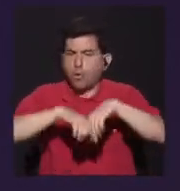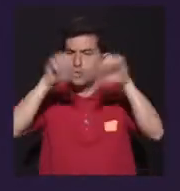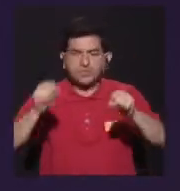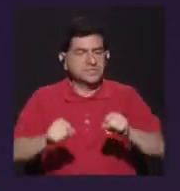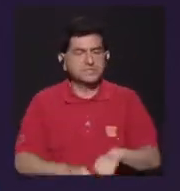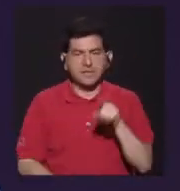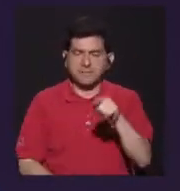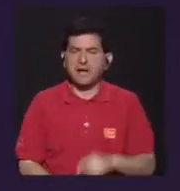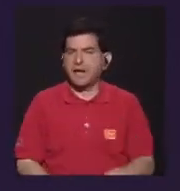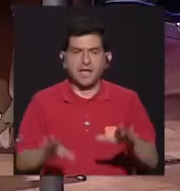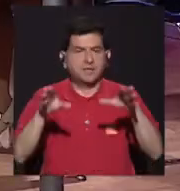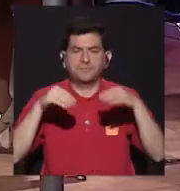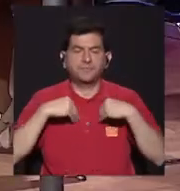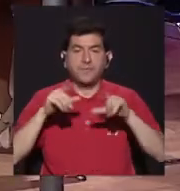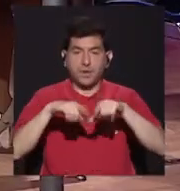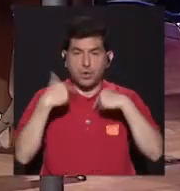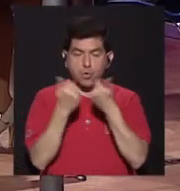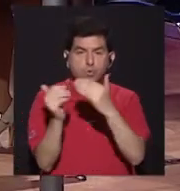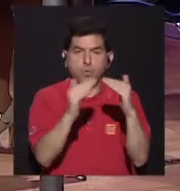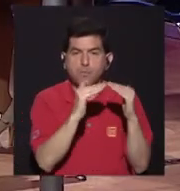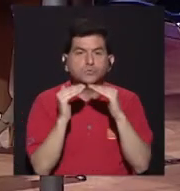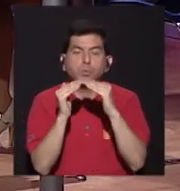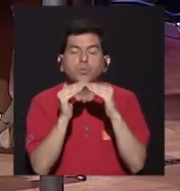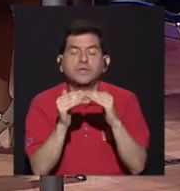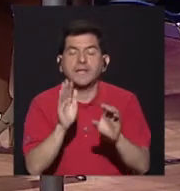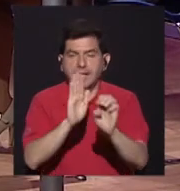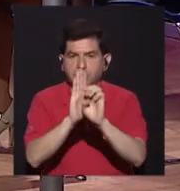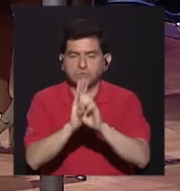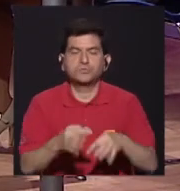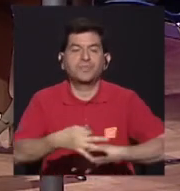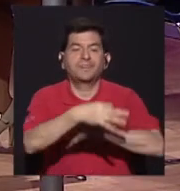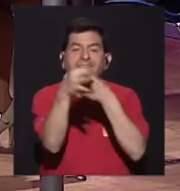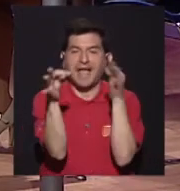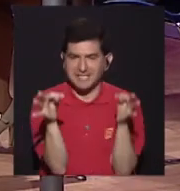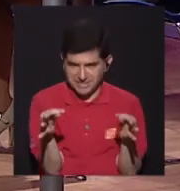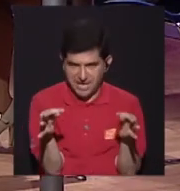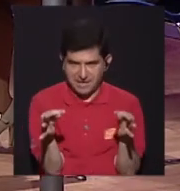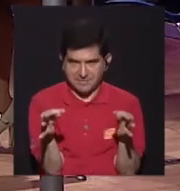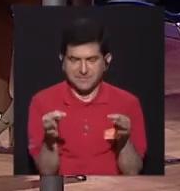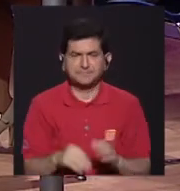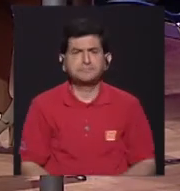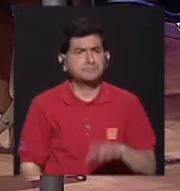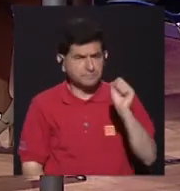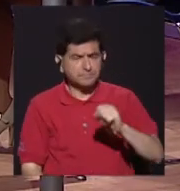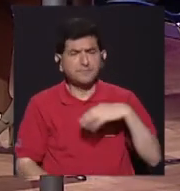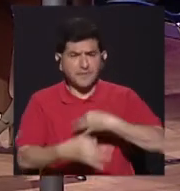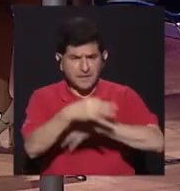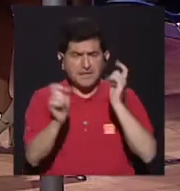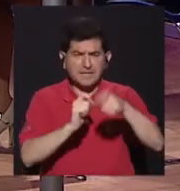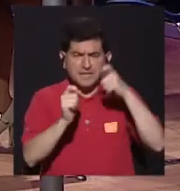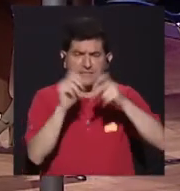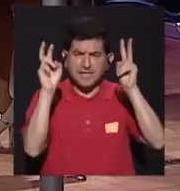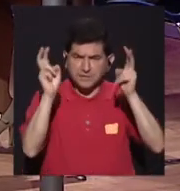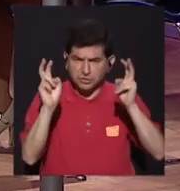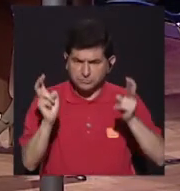me va a absorber. Por ejemplo, grupos comunitarios, como te decía, talleres, ¿verdad? Talleres específicos sobre